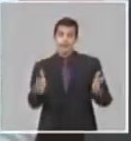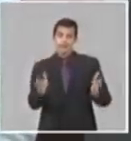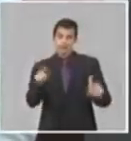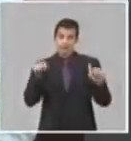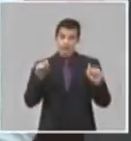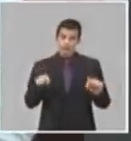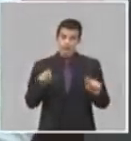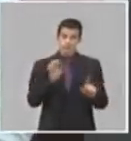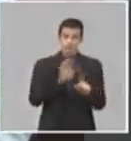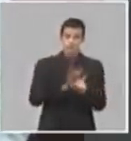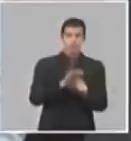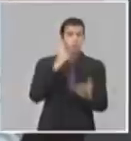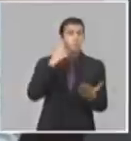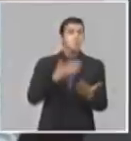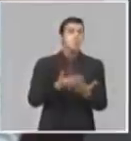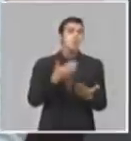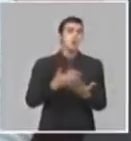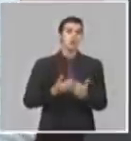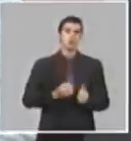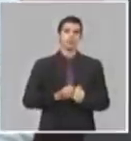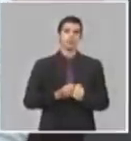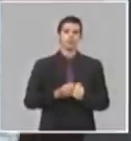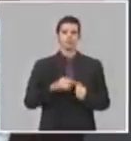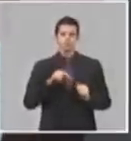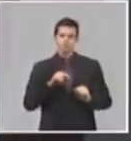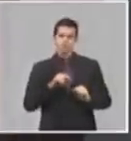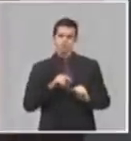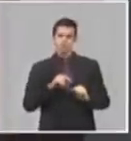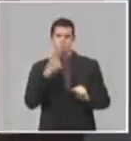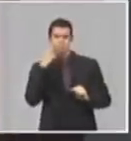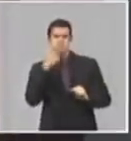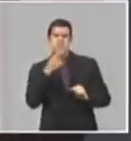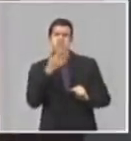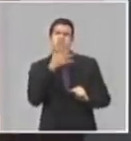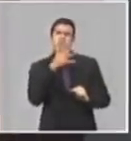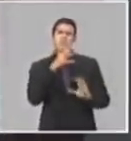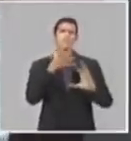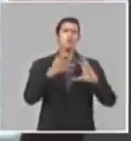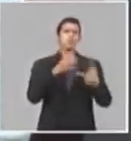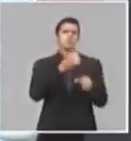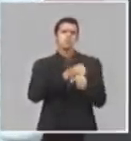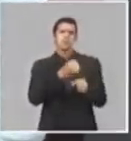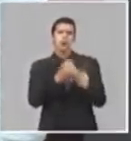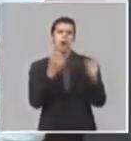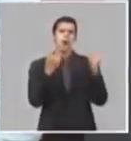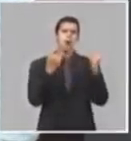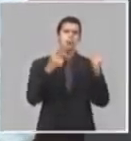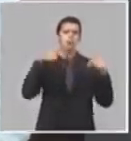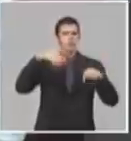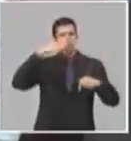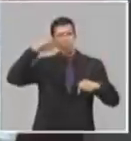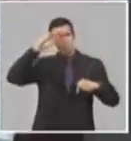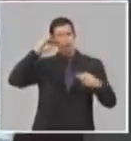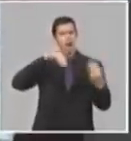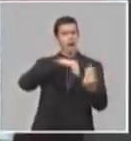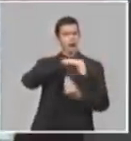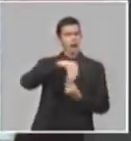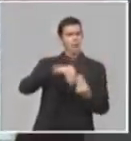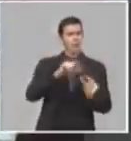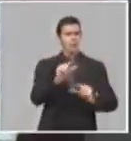control. Los temas más complejos, los temas que llevan una valoración política más profunda, los estaremos llevando